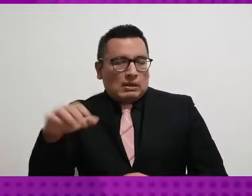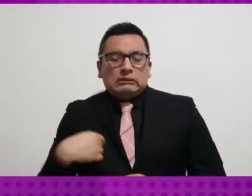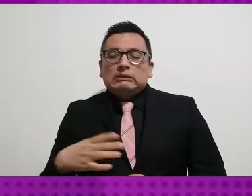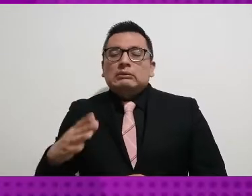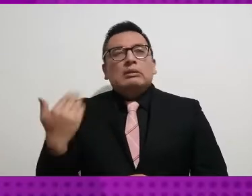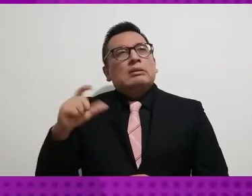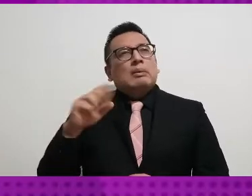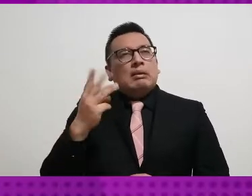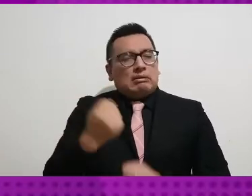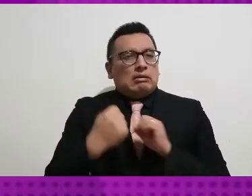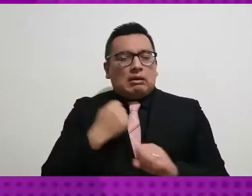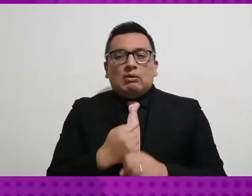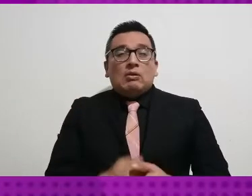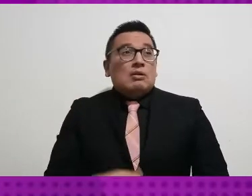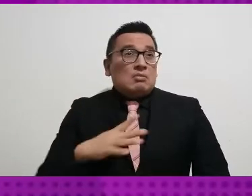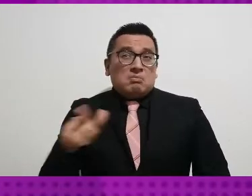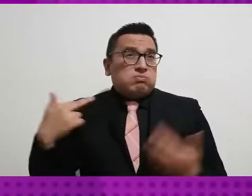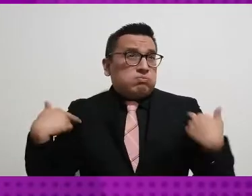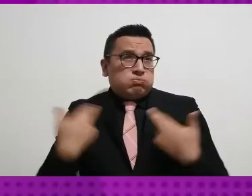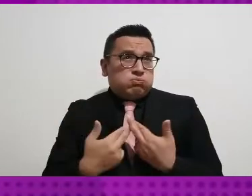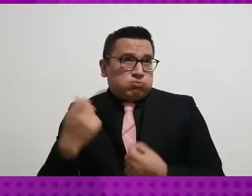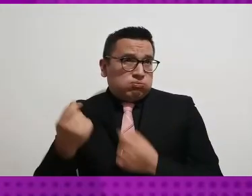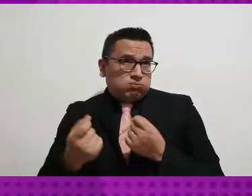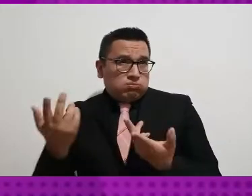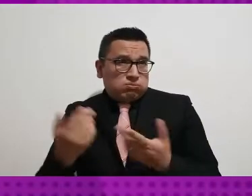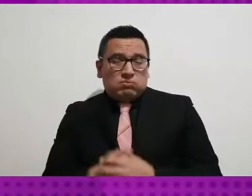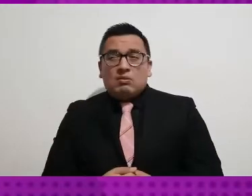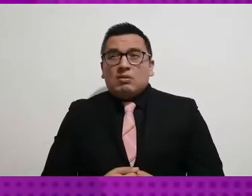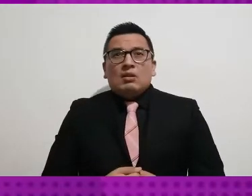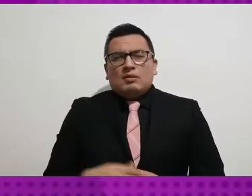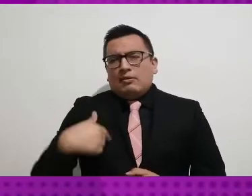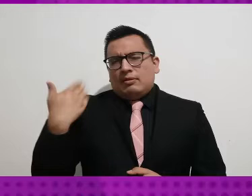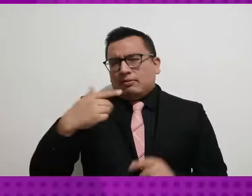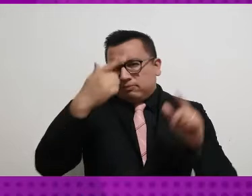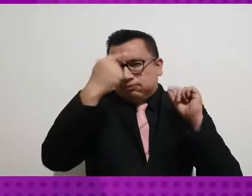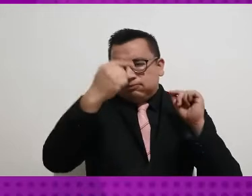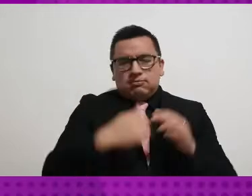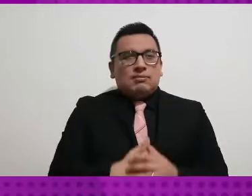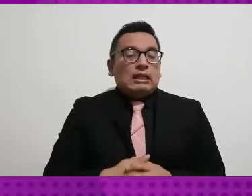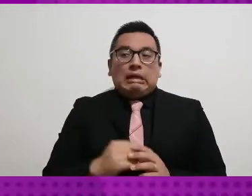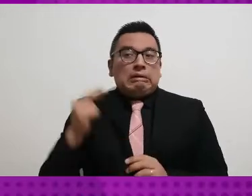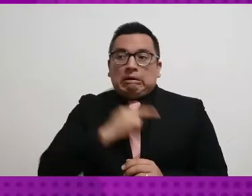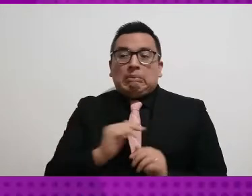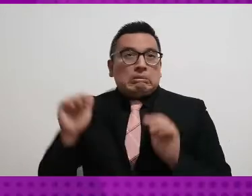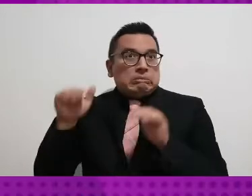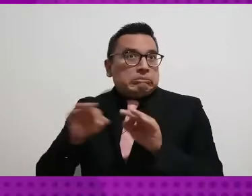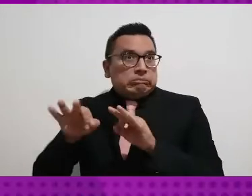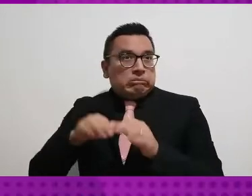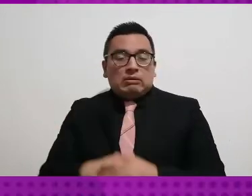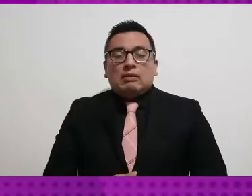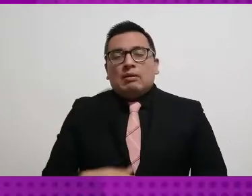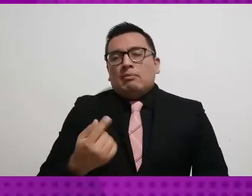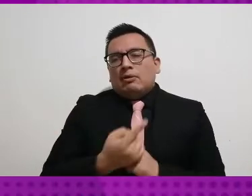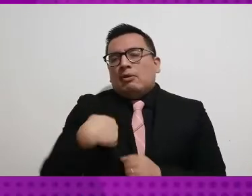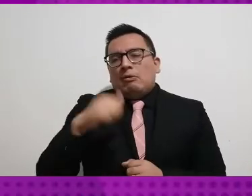Jurisprudencia a los 23 años. Yo cubría los maestros que no iban. Sí, saliendo. Sí, siempre fui un alumno muy estudioso.